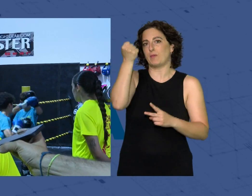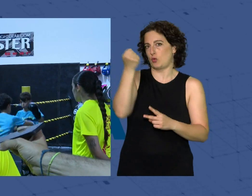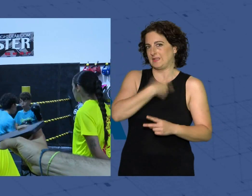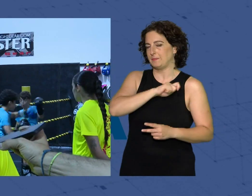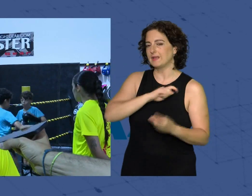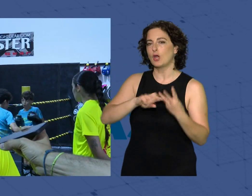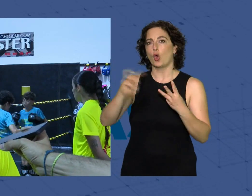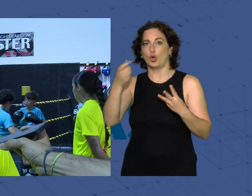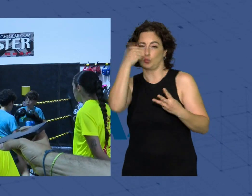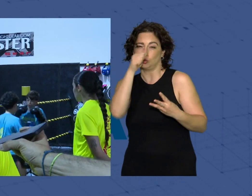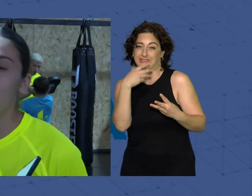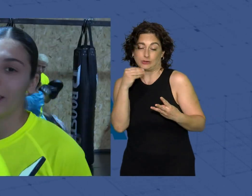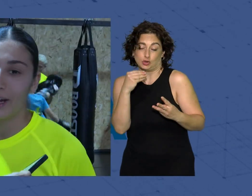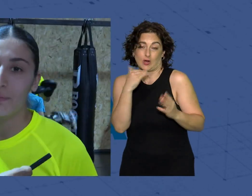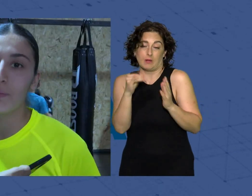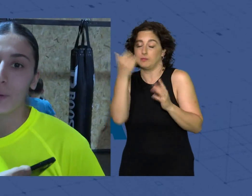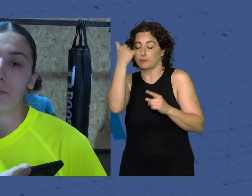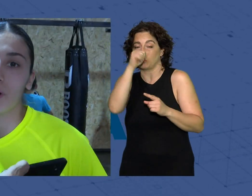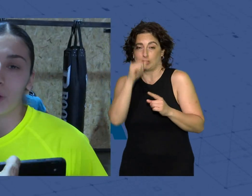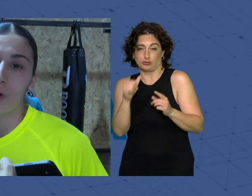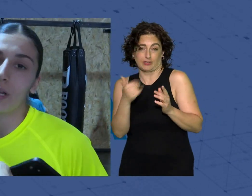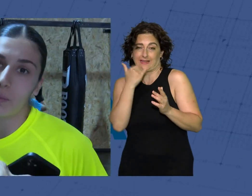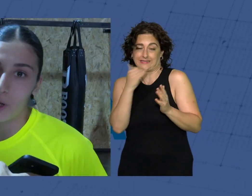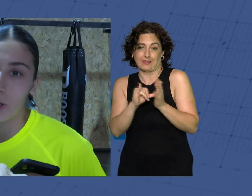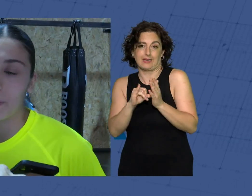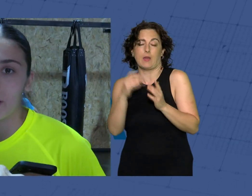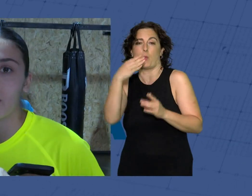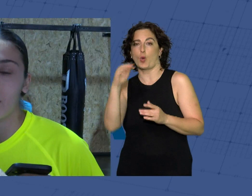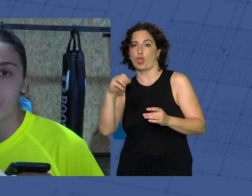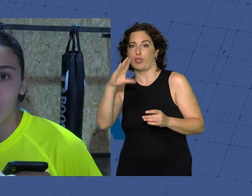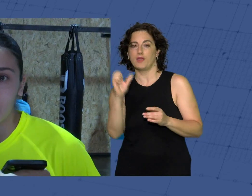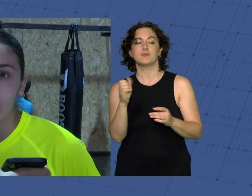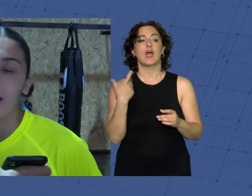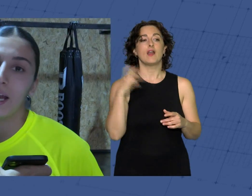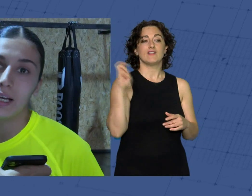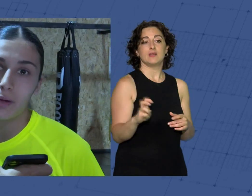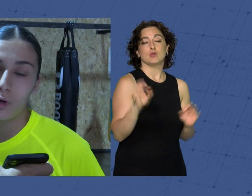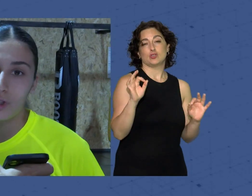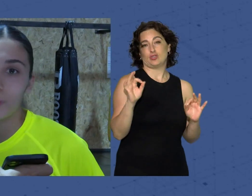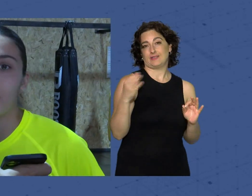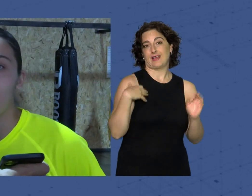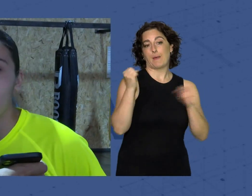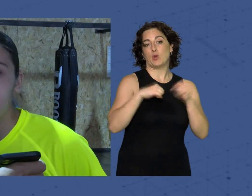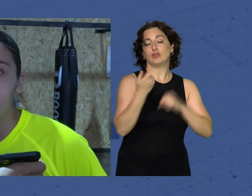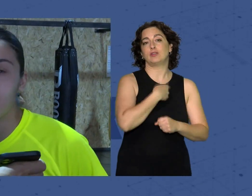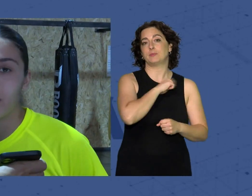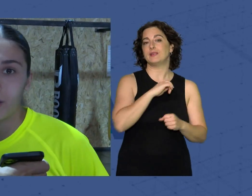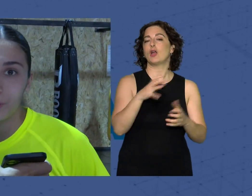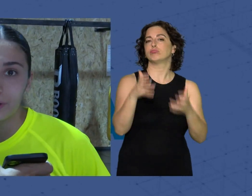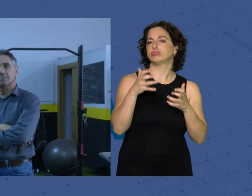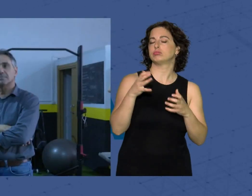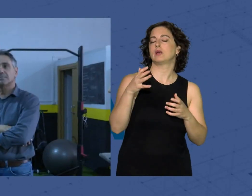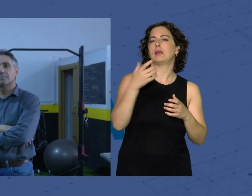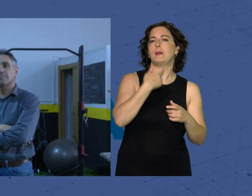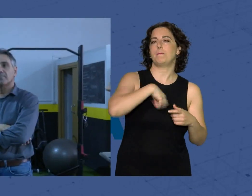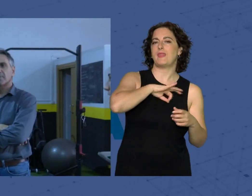muchacho que llevábamos se quedó a las puertas del bronce. Pues ahora mismo venimos algunos del Campeonato de España de Ring Sport en el que hemos conseguido una medalla de plata y una medalla de